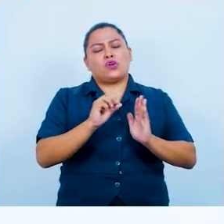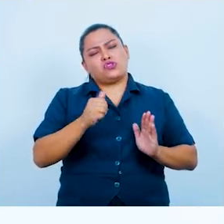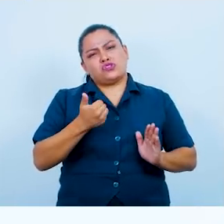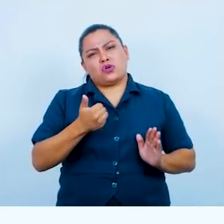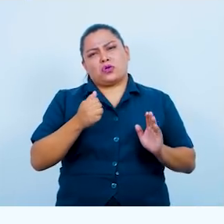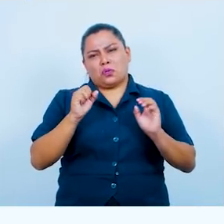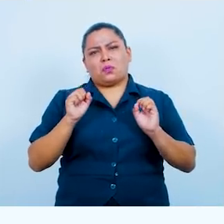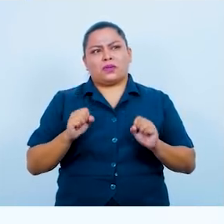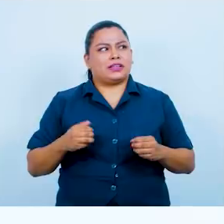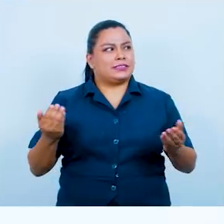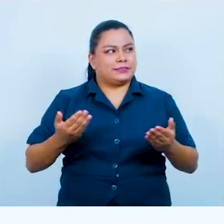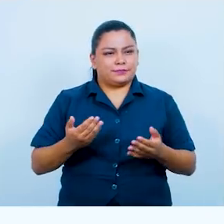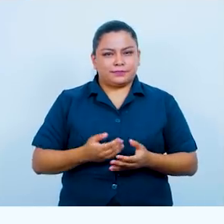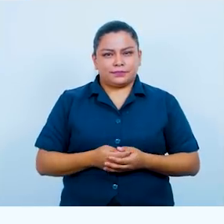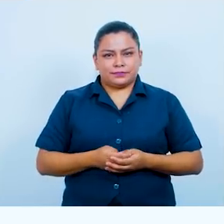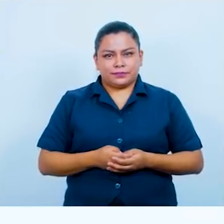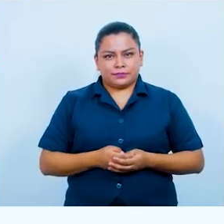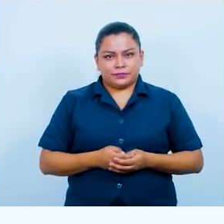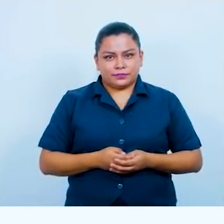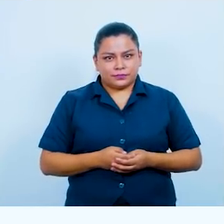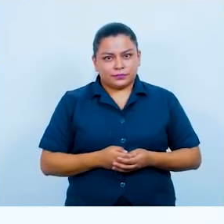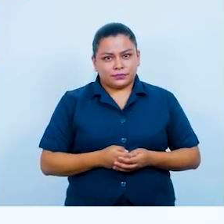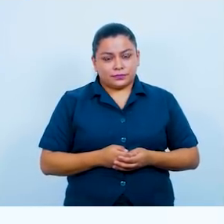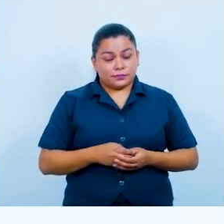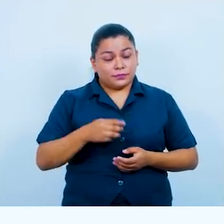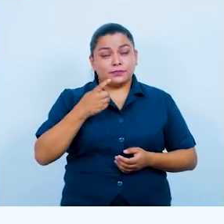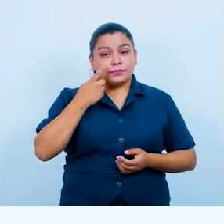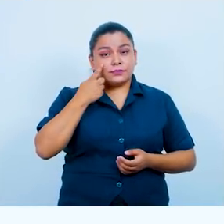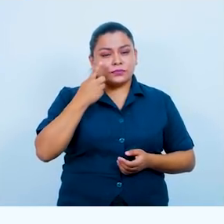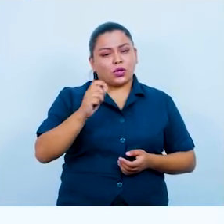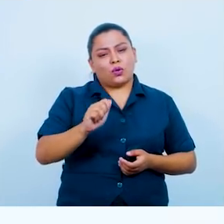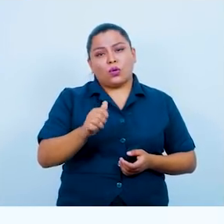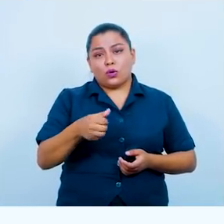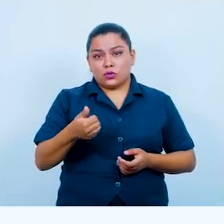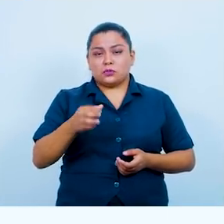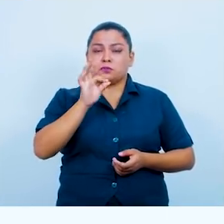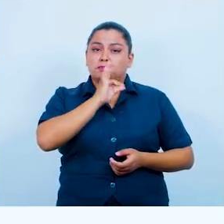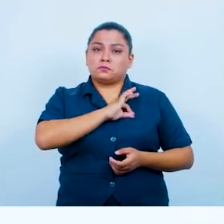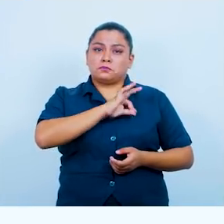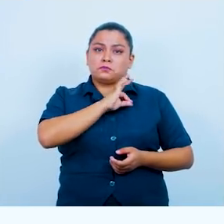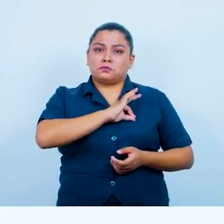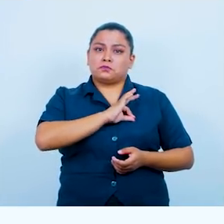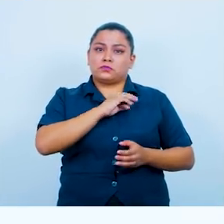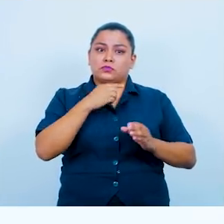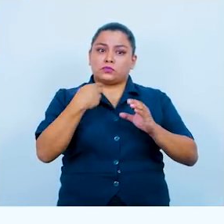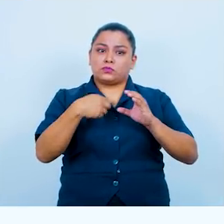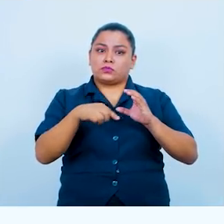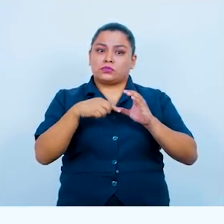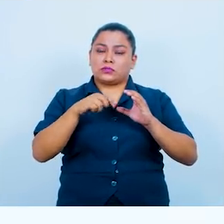otras posibilidades. De manera destacable, otro de los grandes beneficios de la cuenta